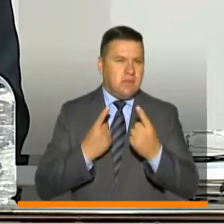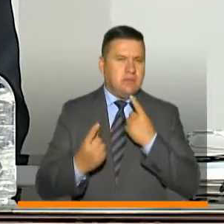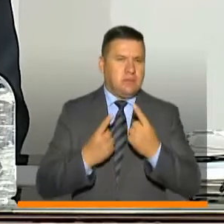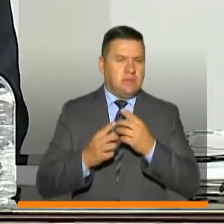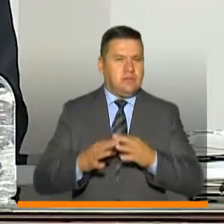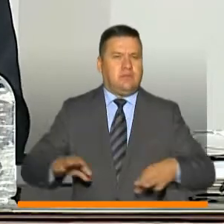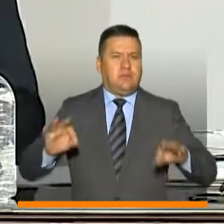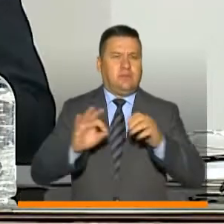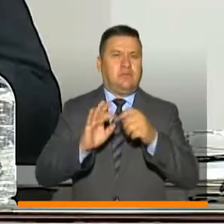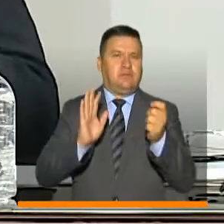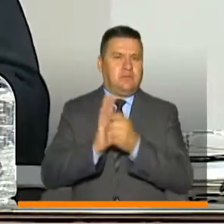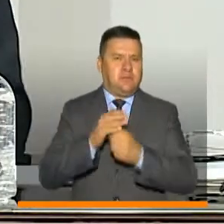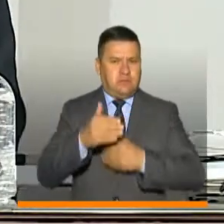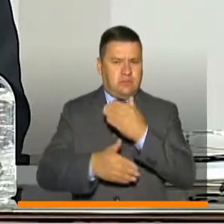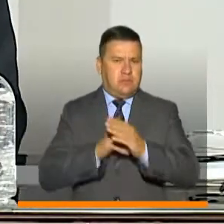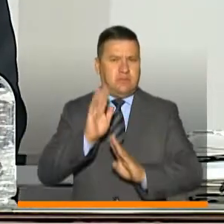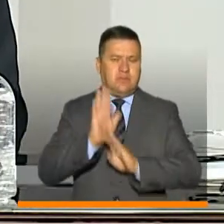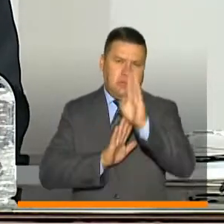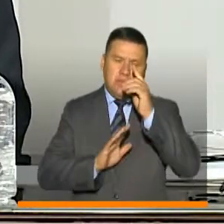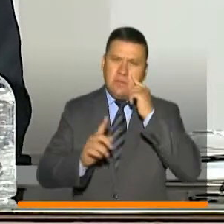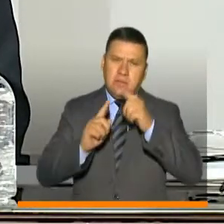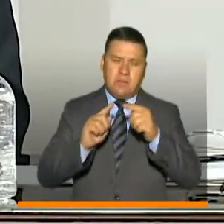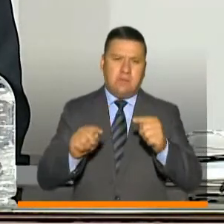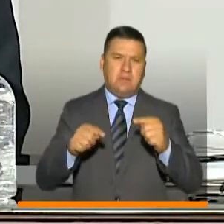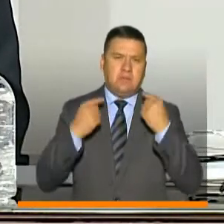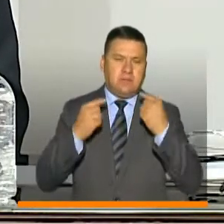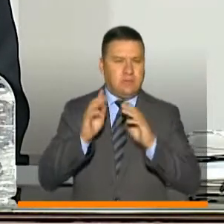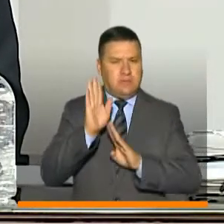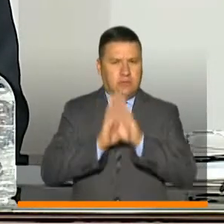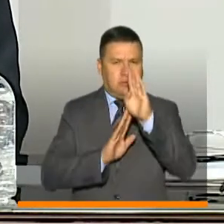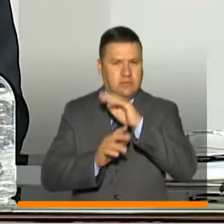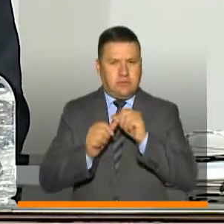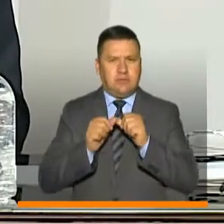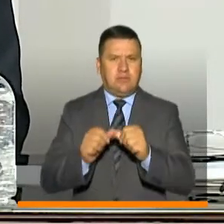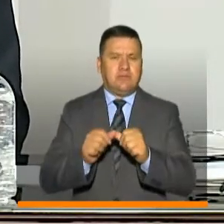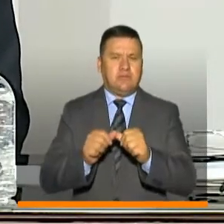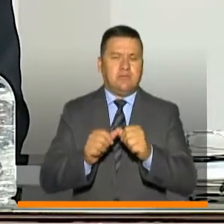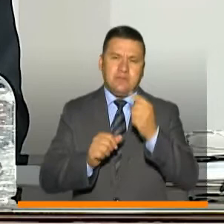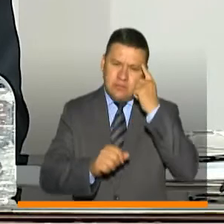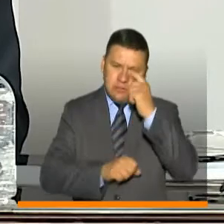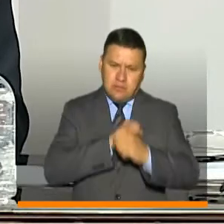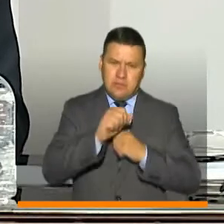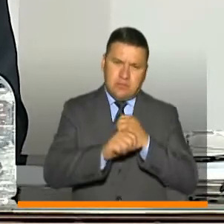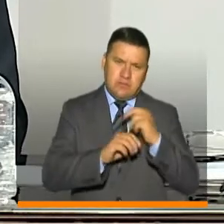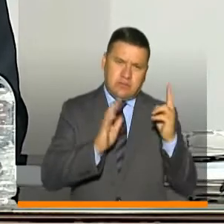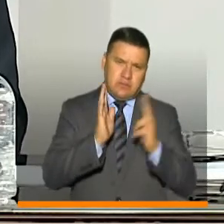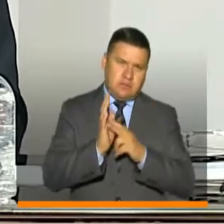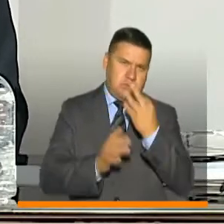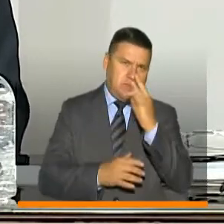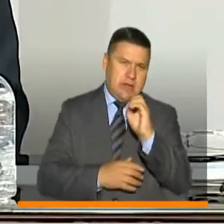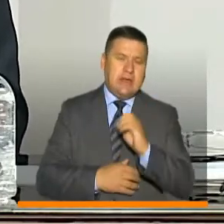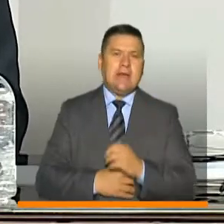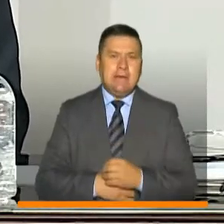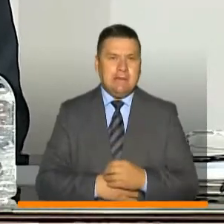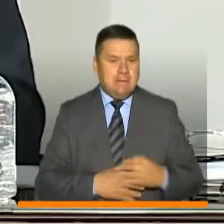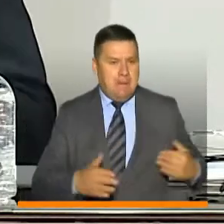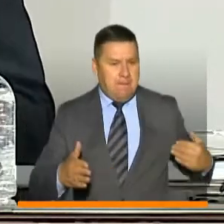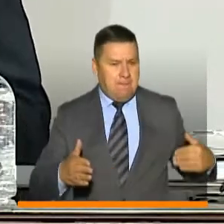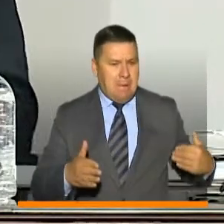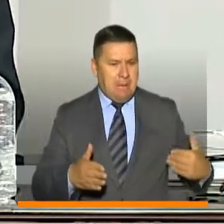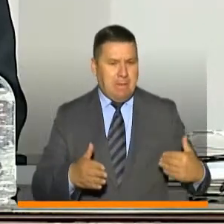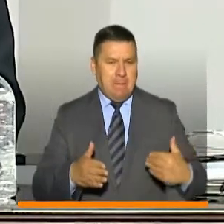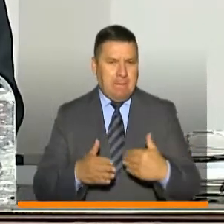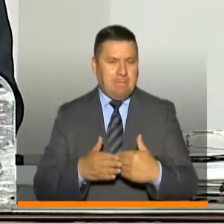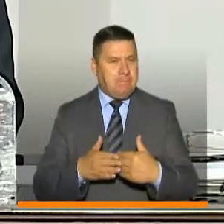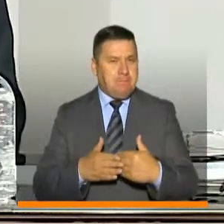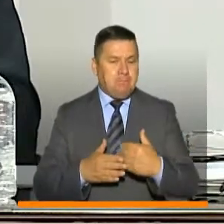sobre la importancia de seguir avanzando en las metas de desarrollo sostenible de cara al año 2030, mucho más cuando